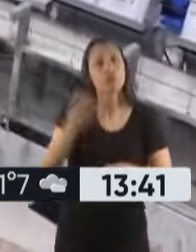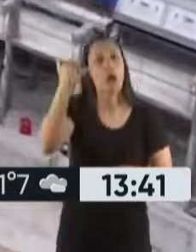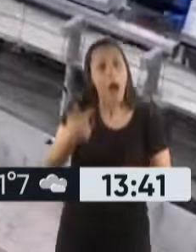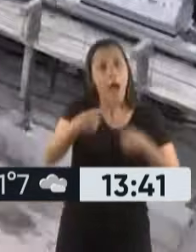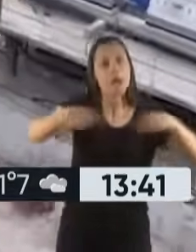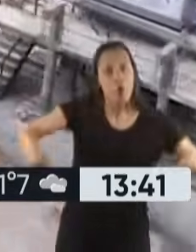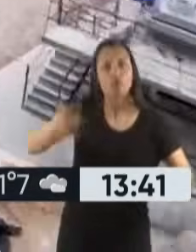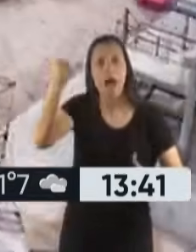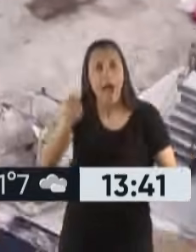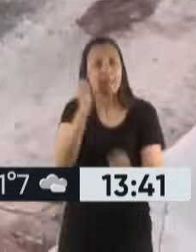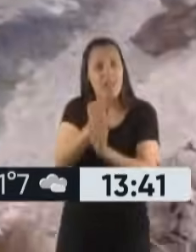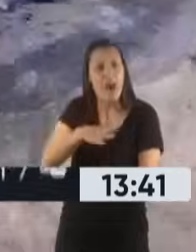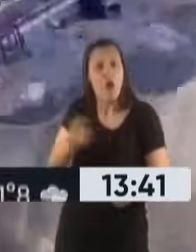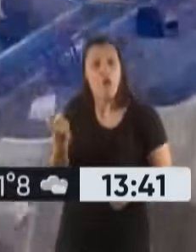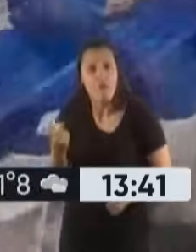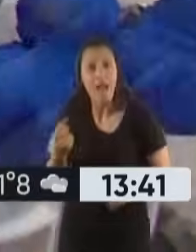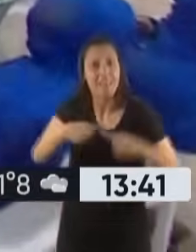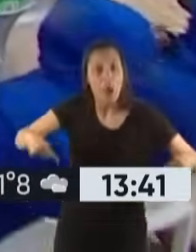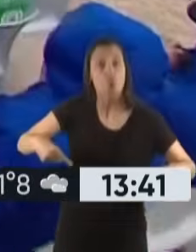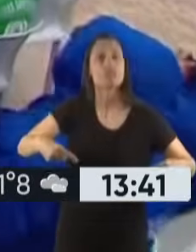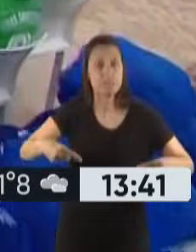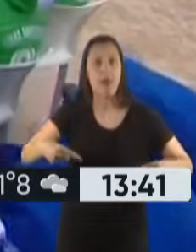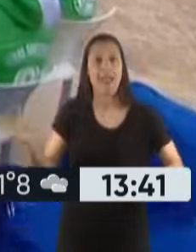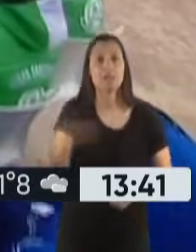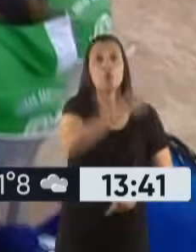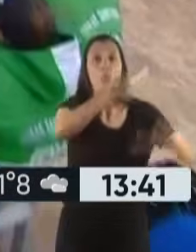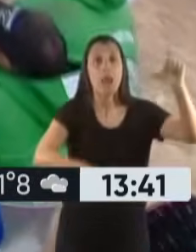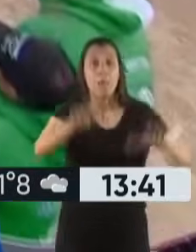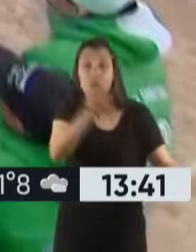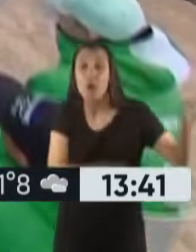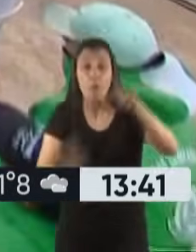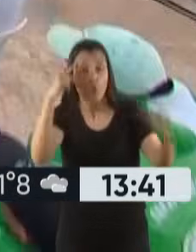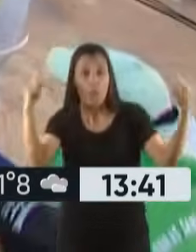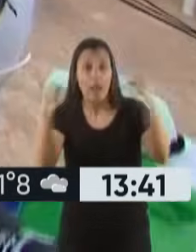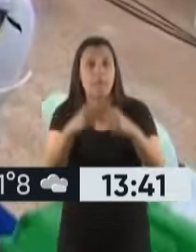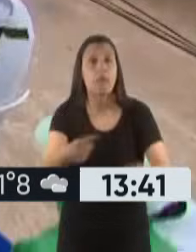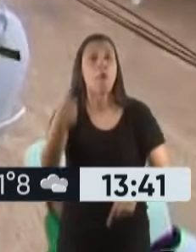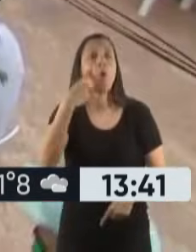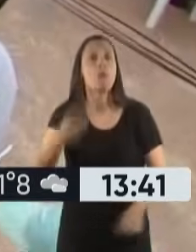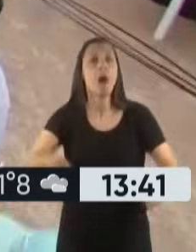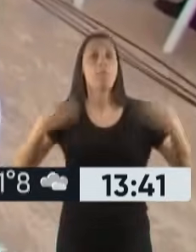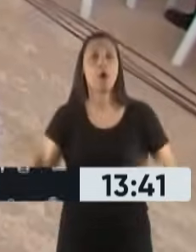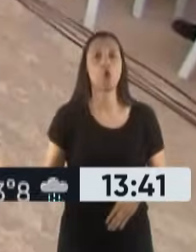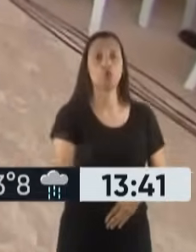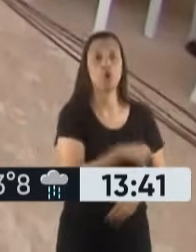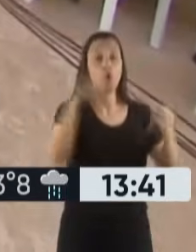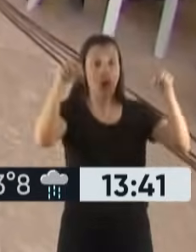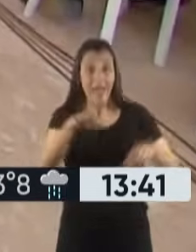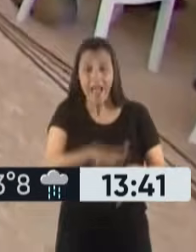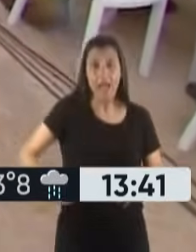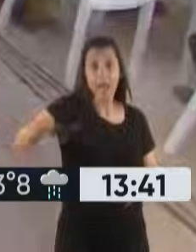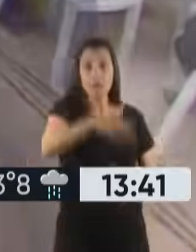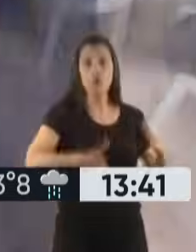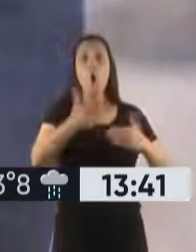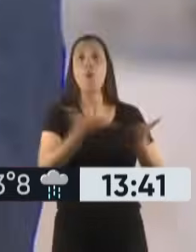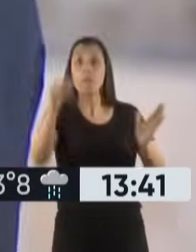a hacer lo que tenemos que hacer para que nuestra gente viva mejor. Y esta es una obra, y